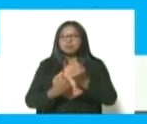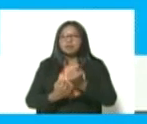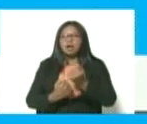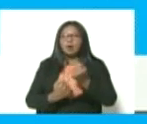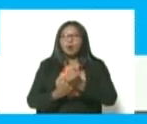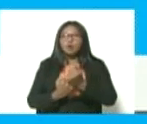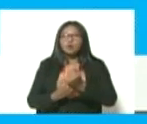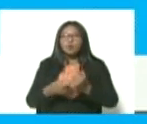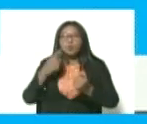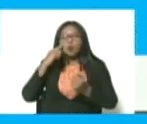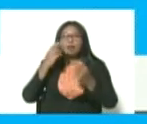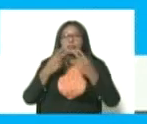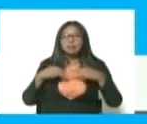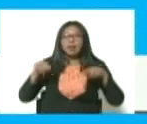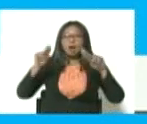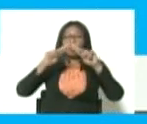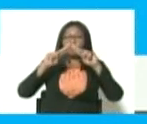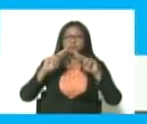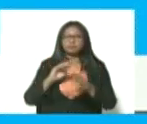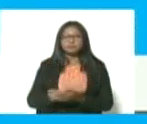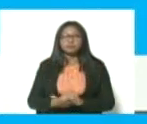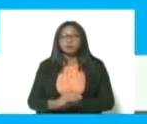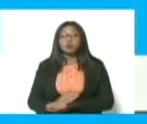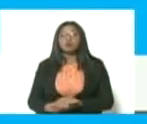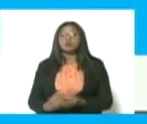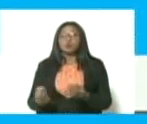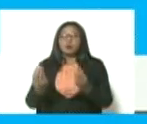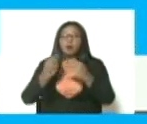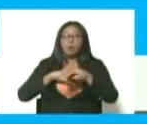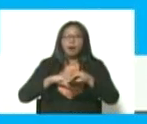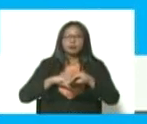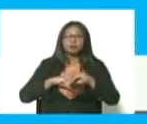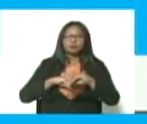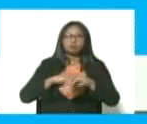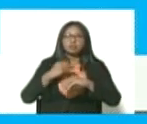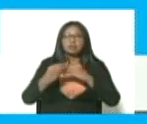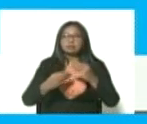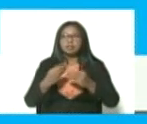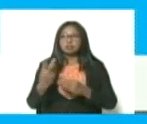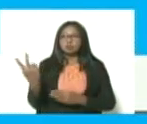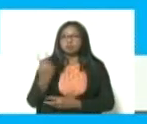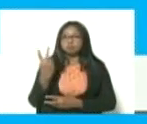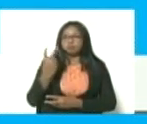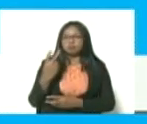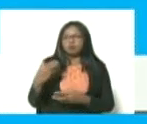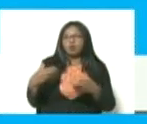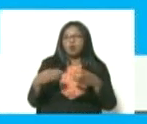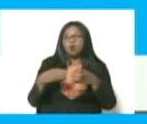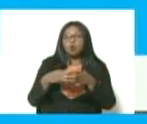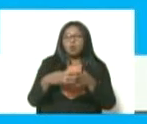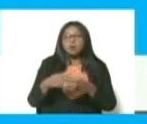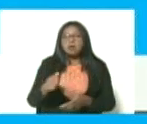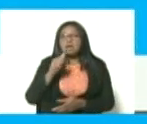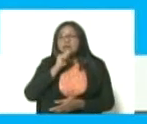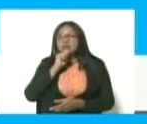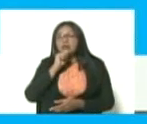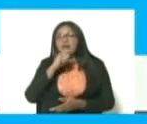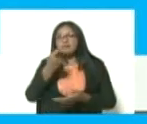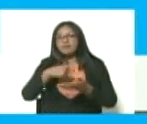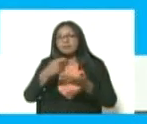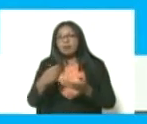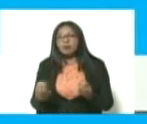Naciones Unidas. Es un acuerdo obligante entre las partes firmantes. ¿Quiénes firmaron el Acuerdo de